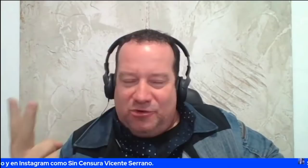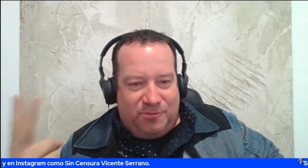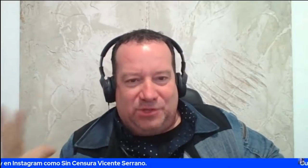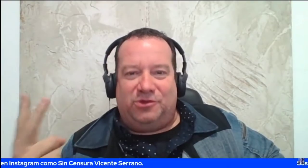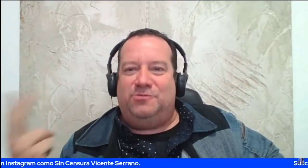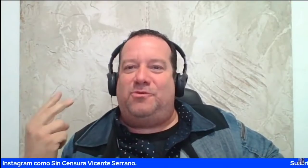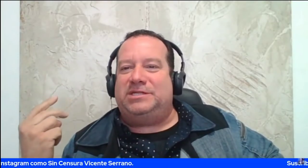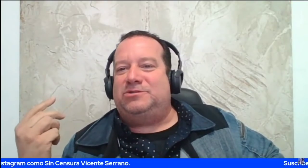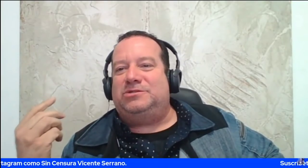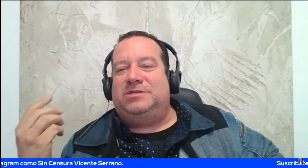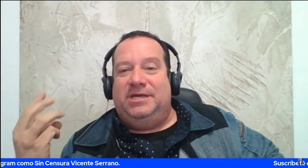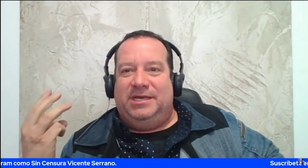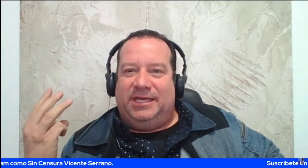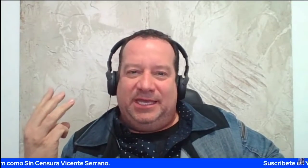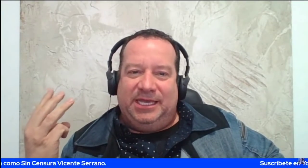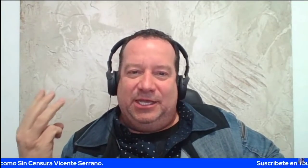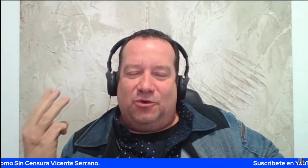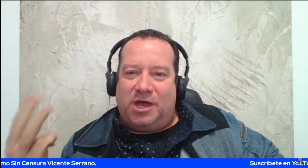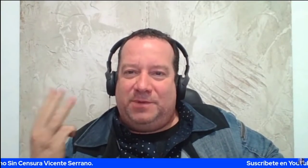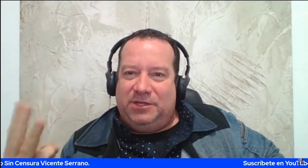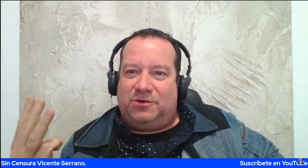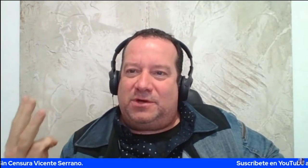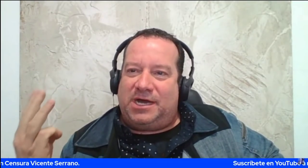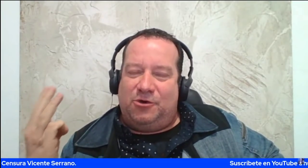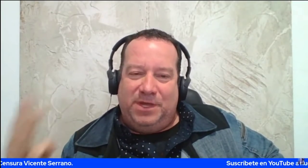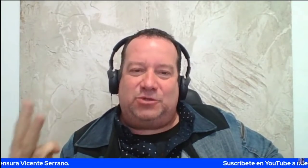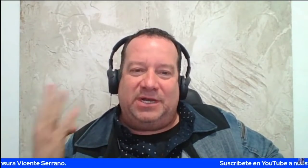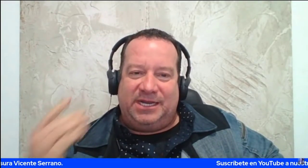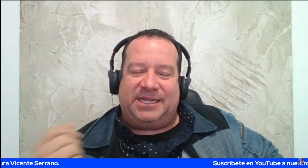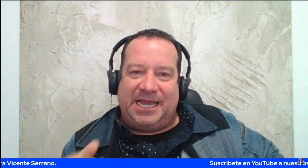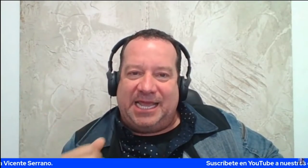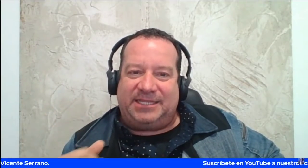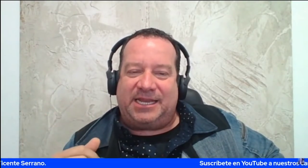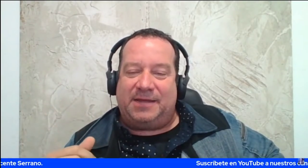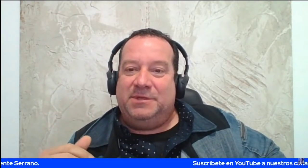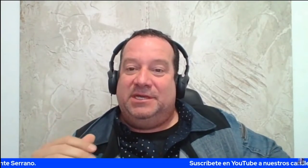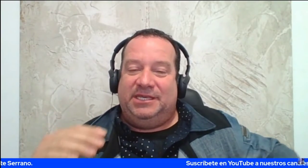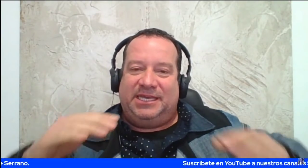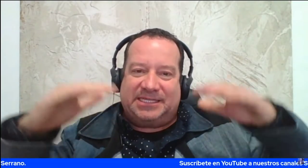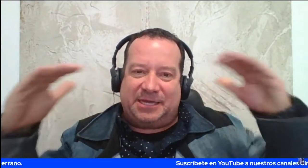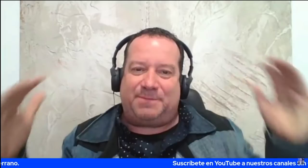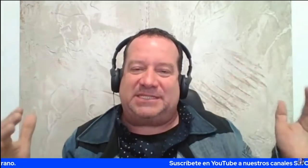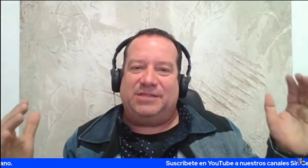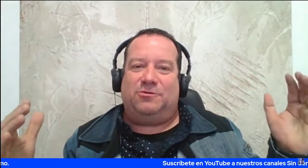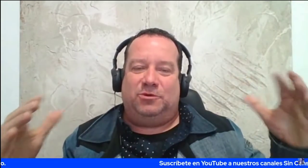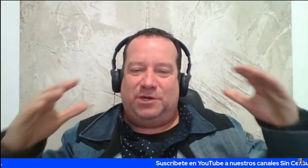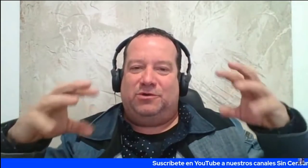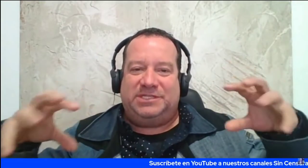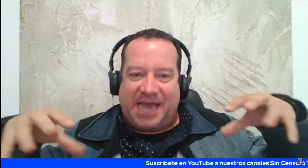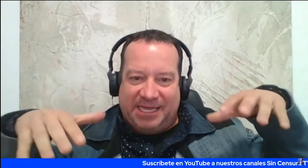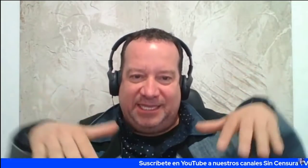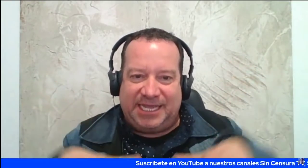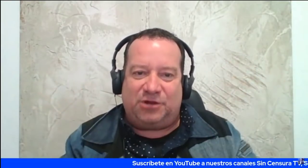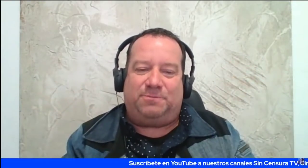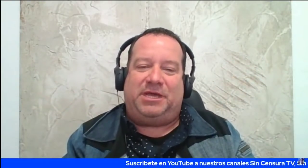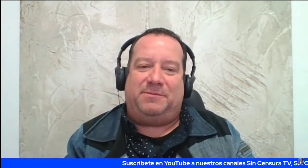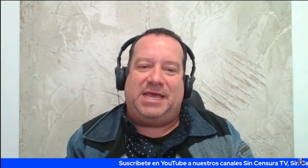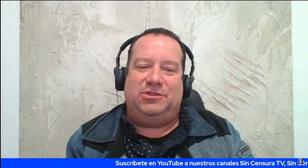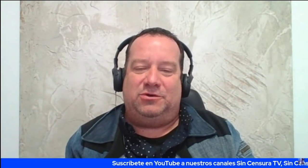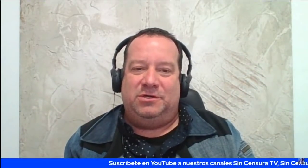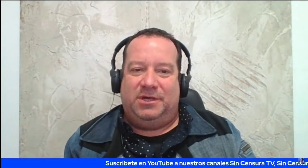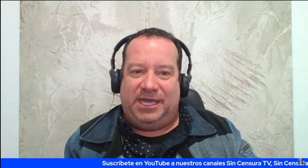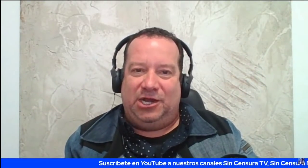no ha habido aumento de impuestos y no ha habido aumento a la energía eléctrica. ¿Y qué está pasando? Pues bueno, ya hay